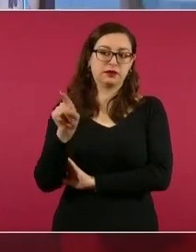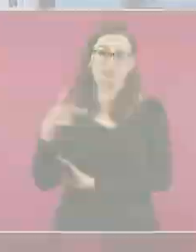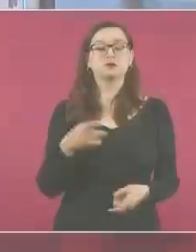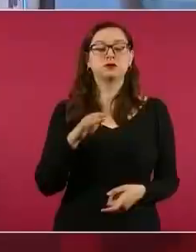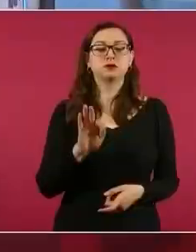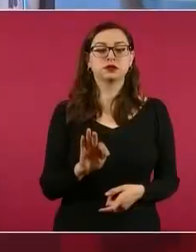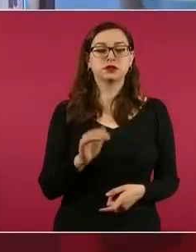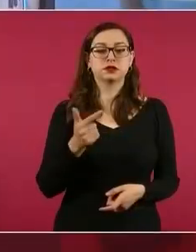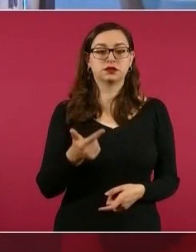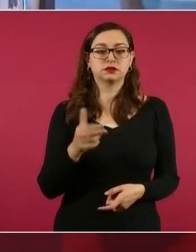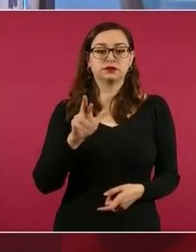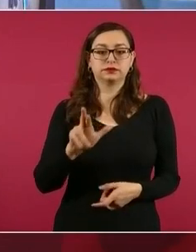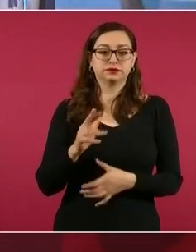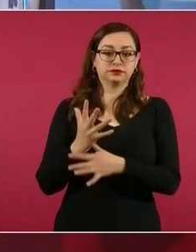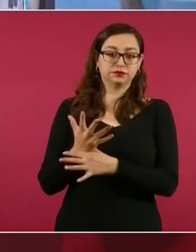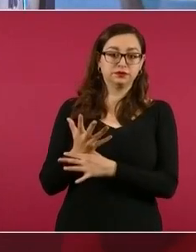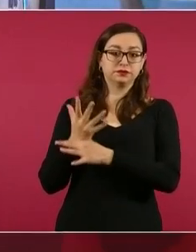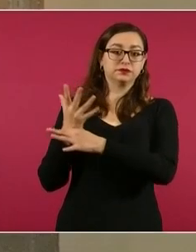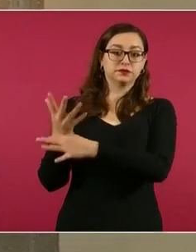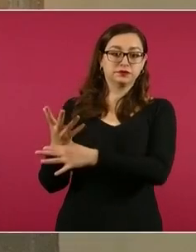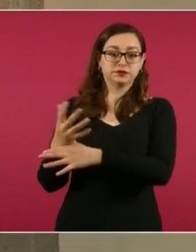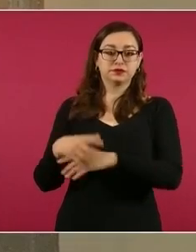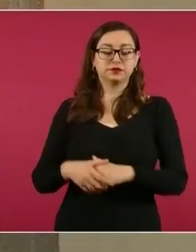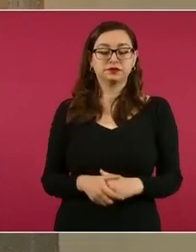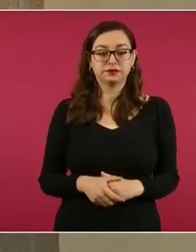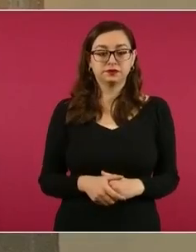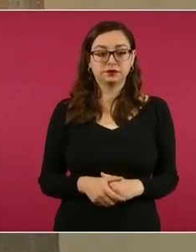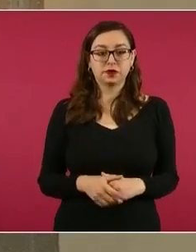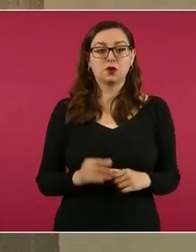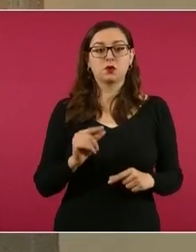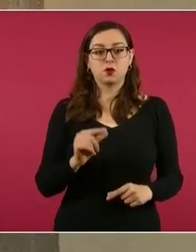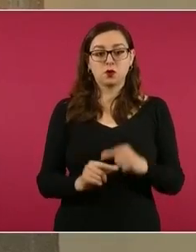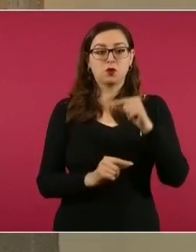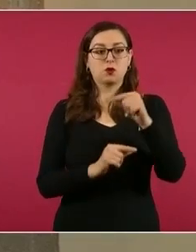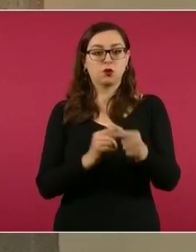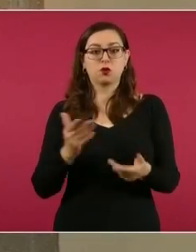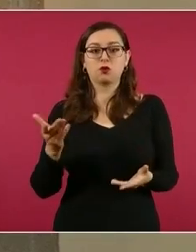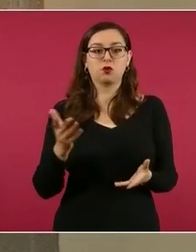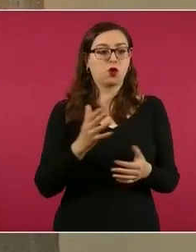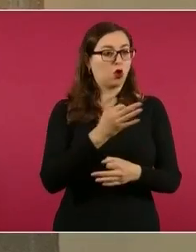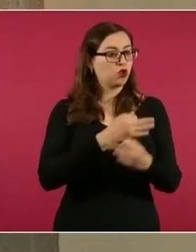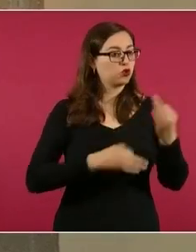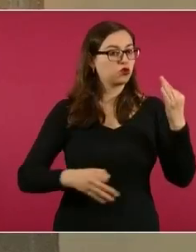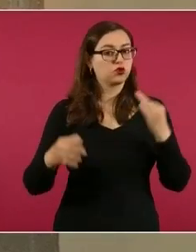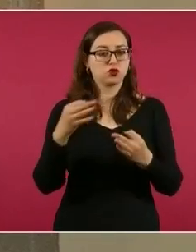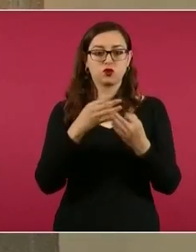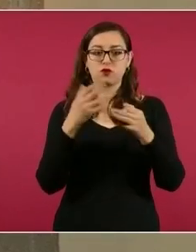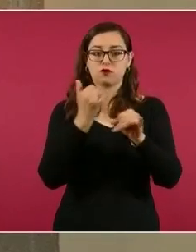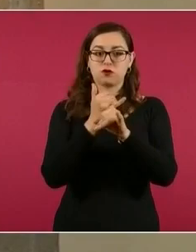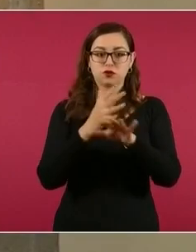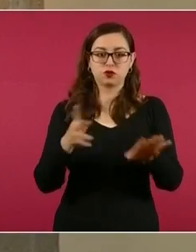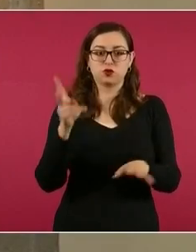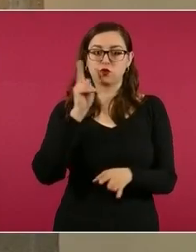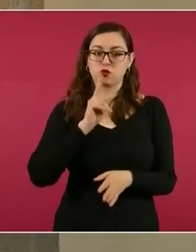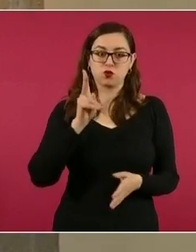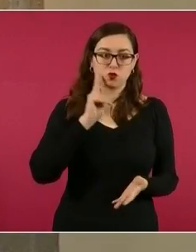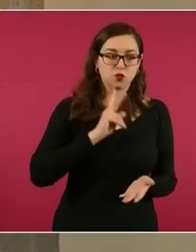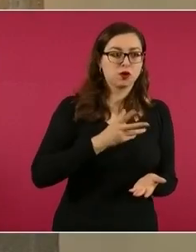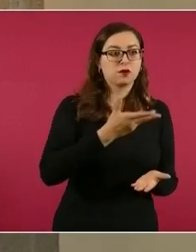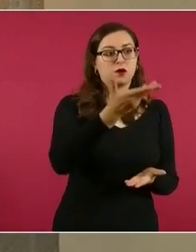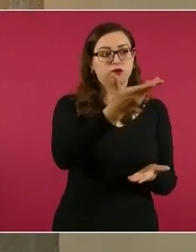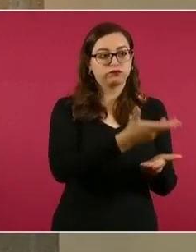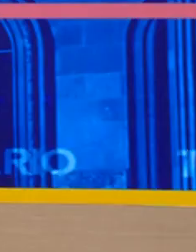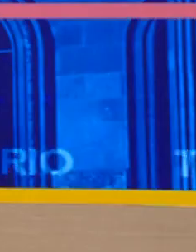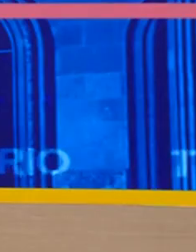en cadena de custodia van a traer todas las documentales todos los indicios y todos los elementos que constituyen